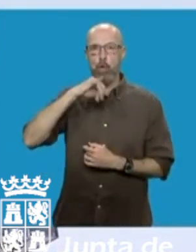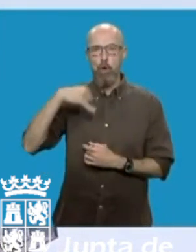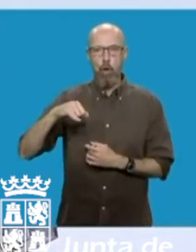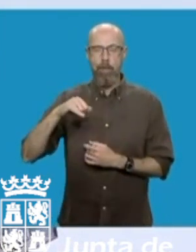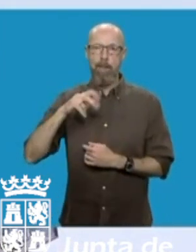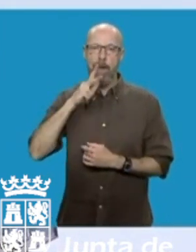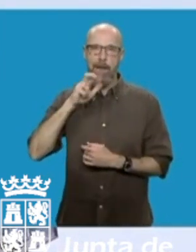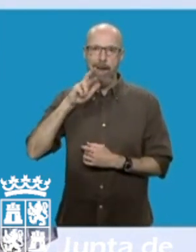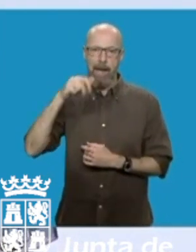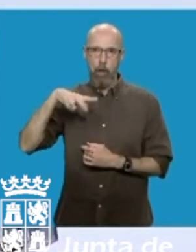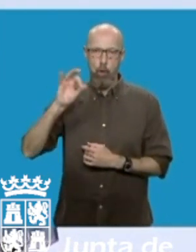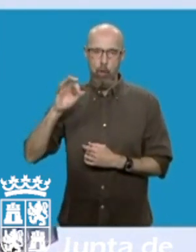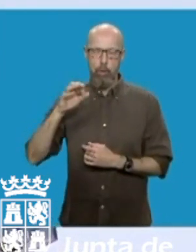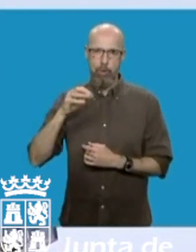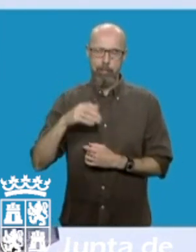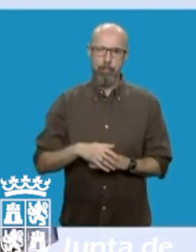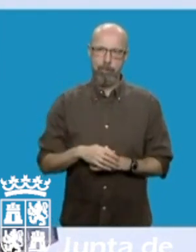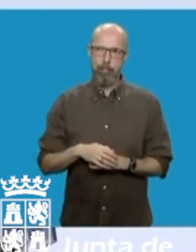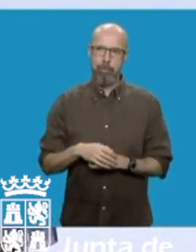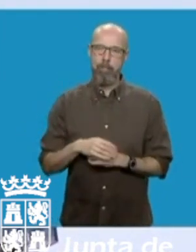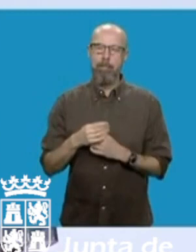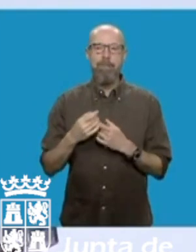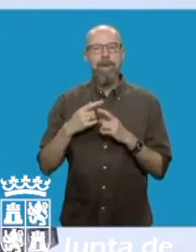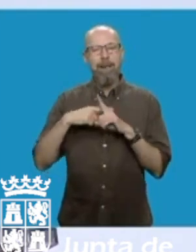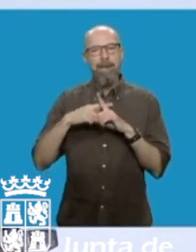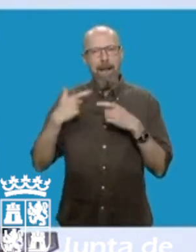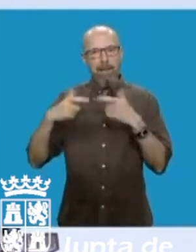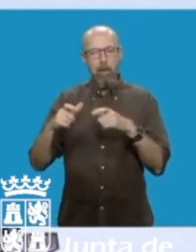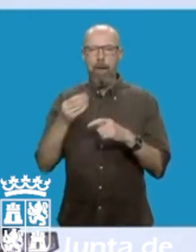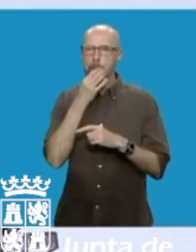mejor a esta galardonada en la categoría de mejor deportista promesa.